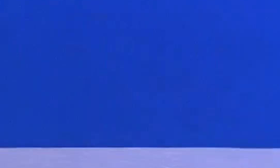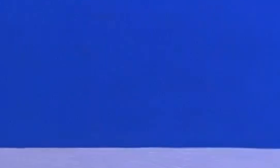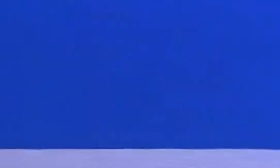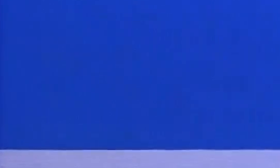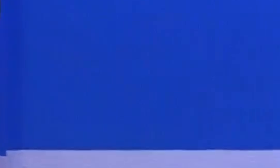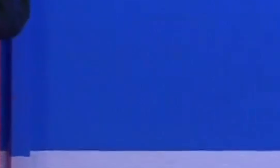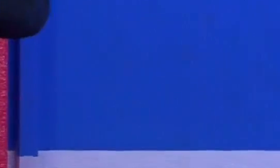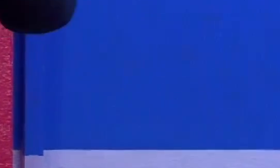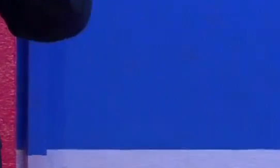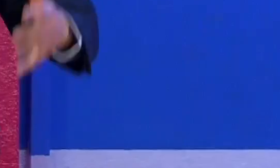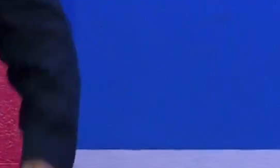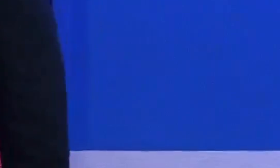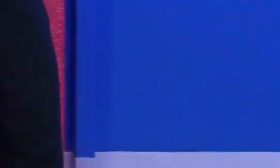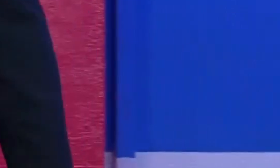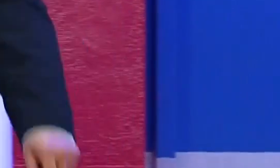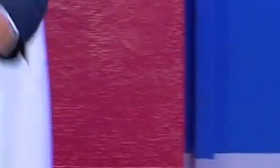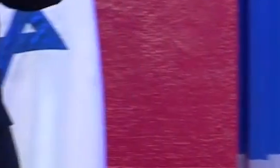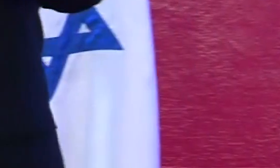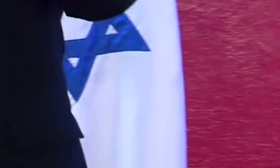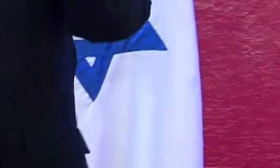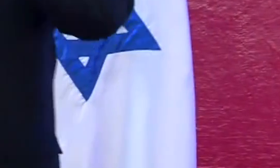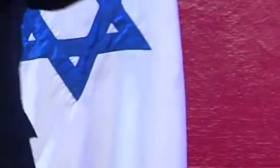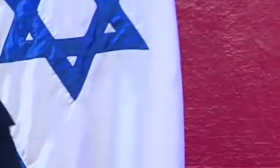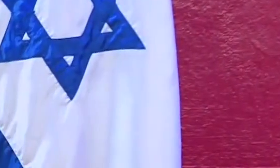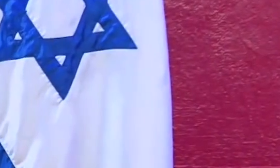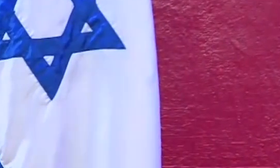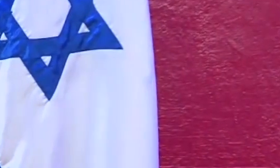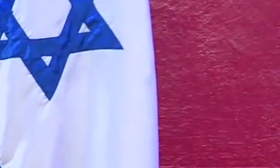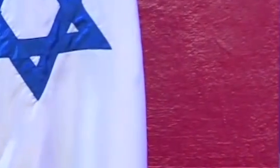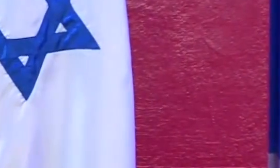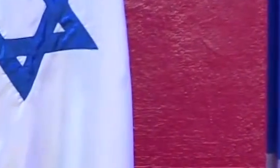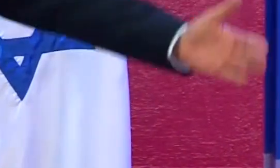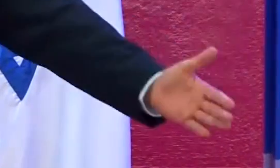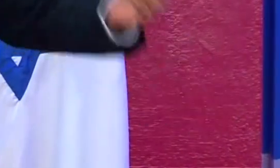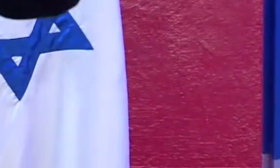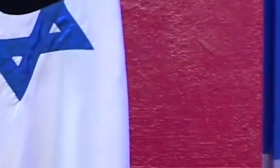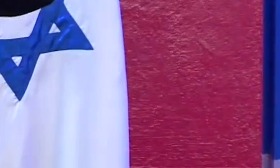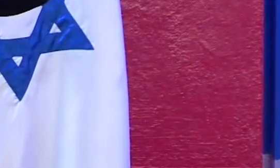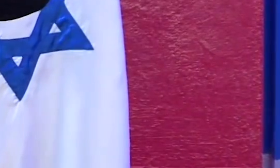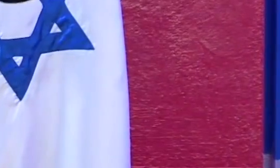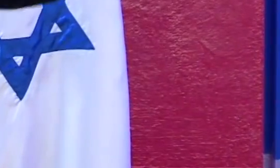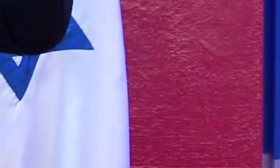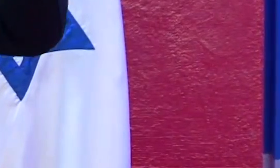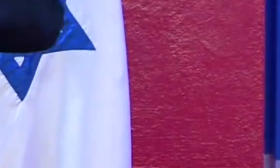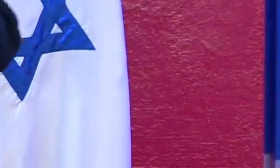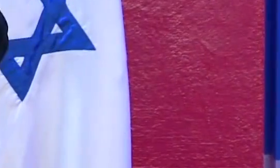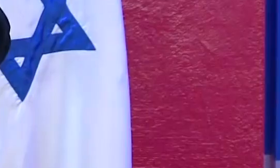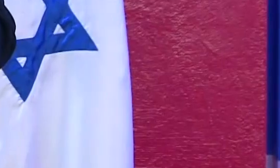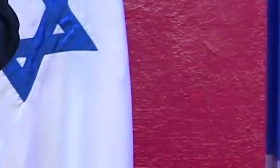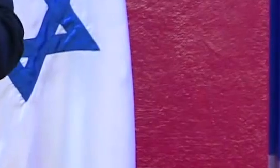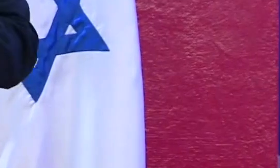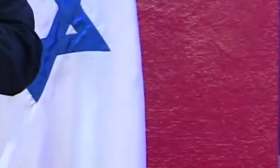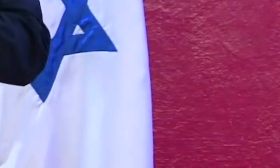en el antiguo testamento como en muchos países nuestro nombre tiene que ver con nuestra ascendencia de dónde venimos